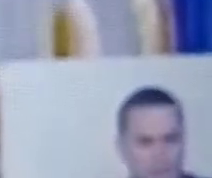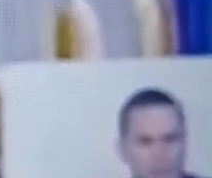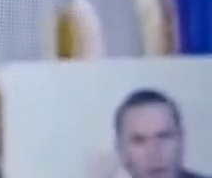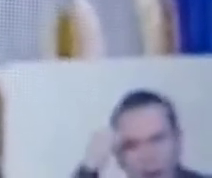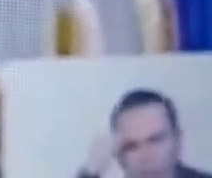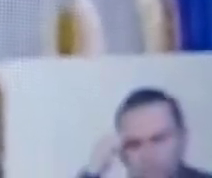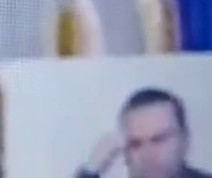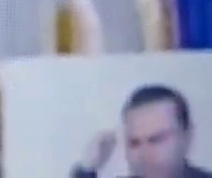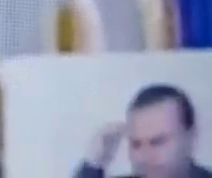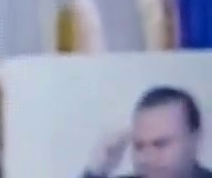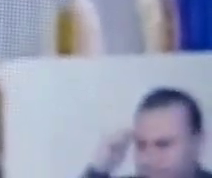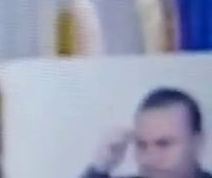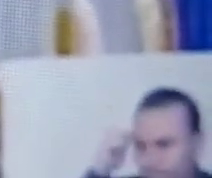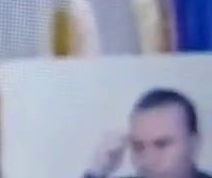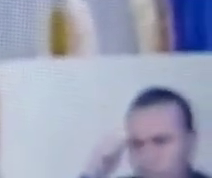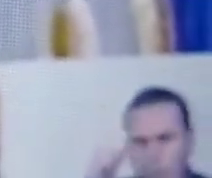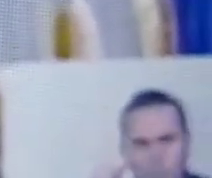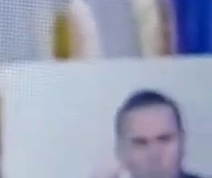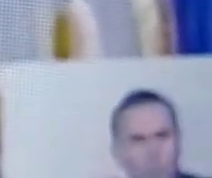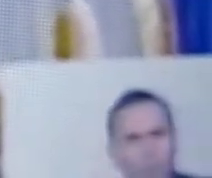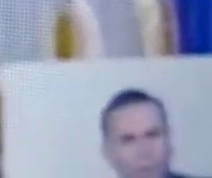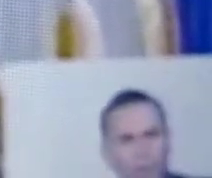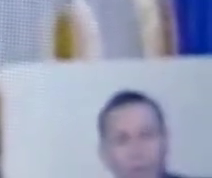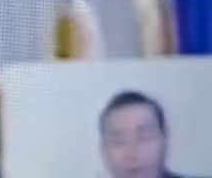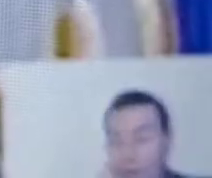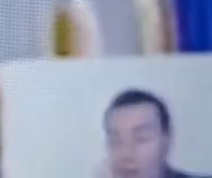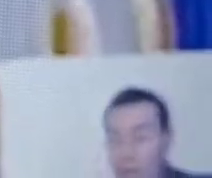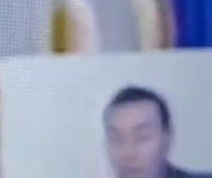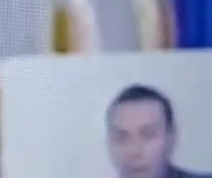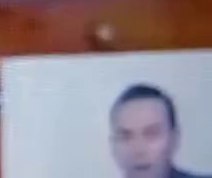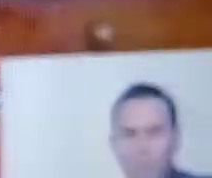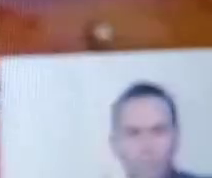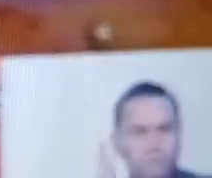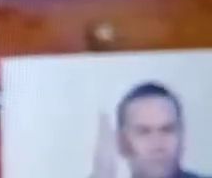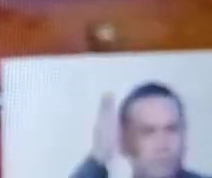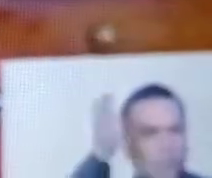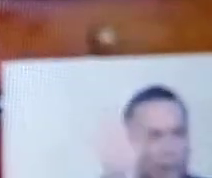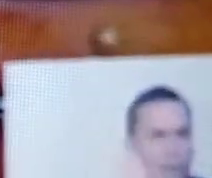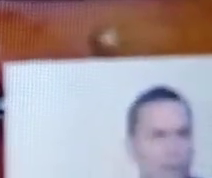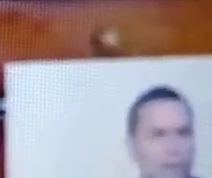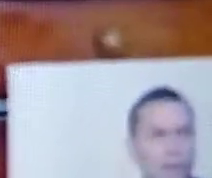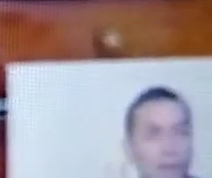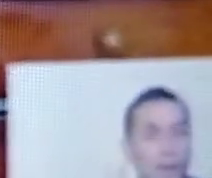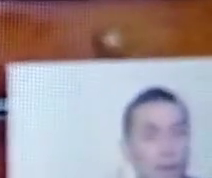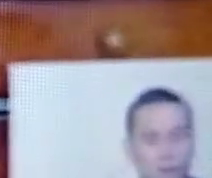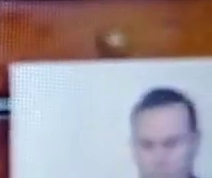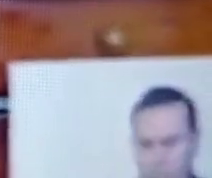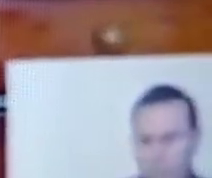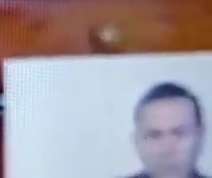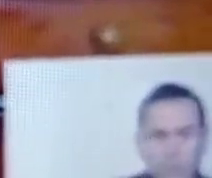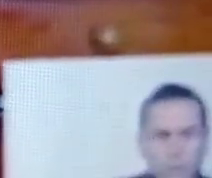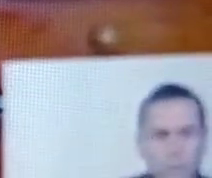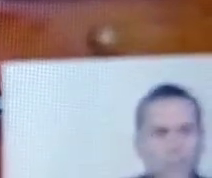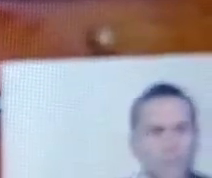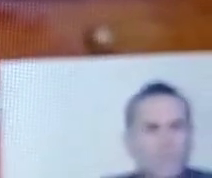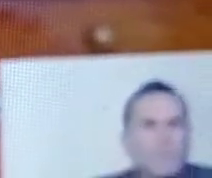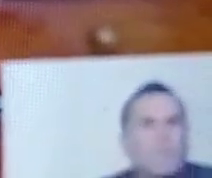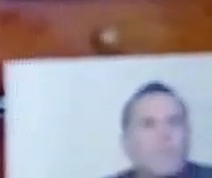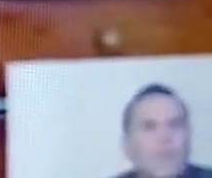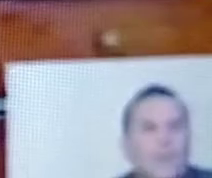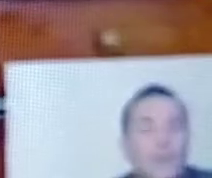haciendo lo que en realidad debemos, si estamos por el camino que queremos. Tenemos todas las herramientas para hacerlo. Vivimos en un